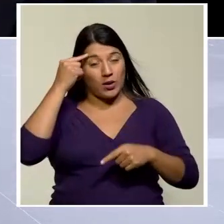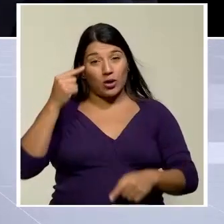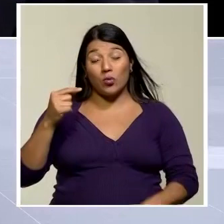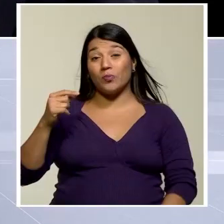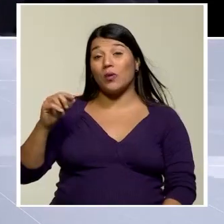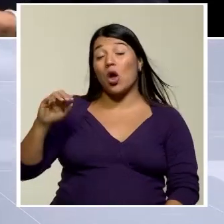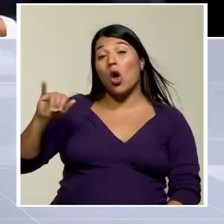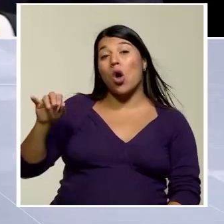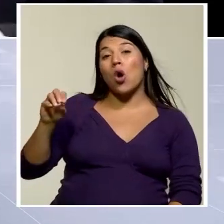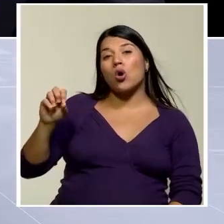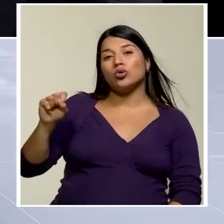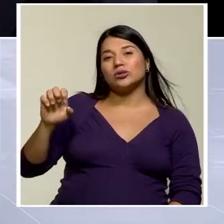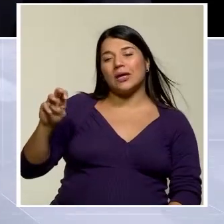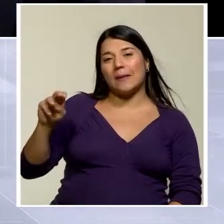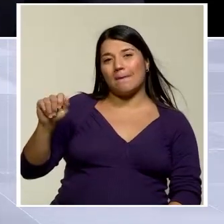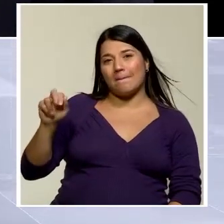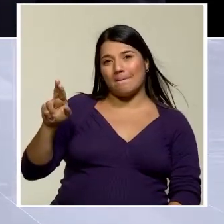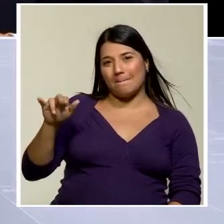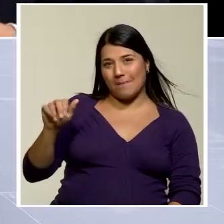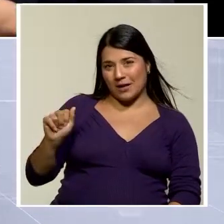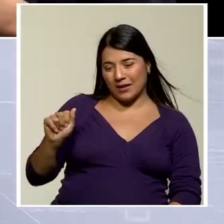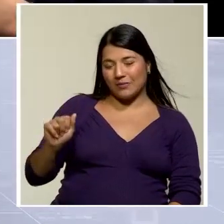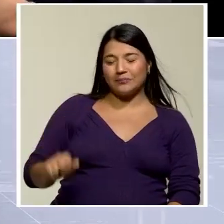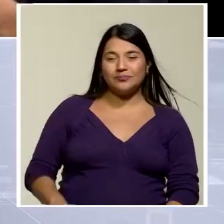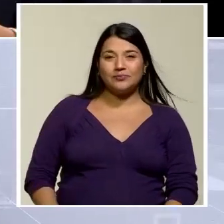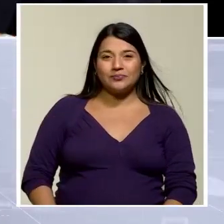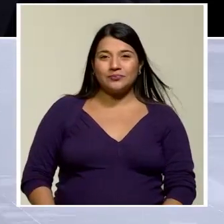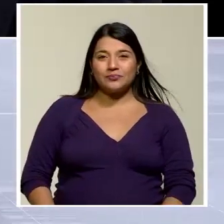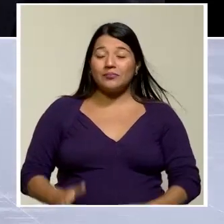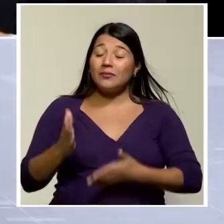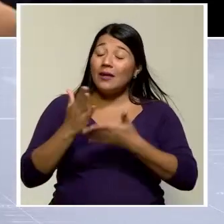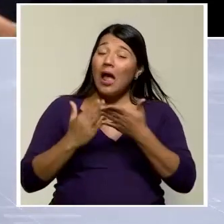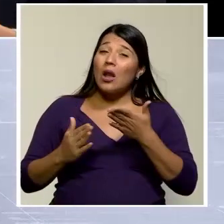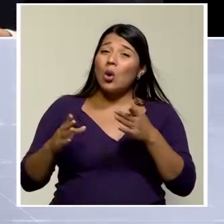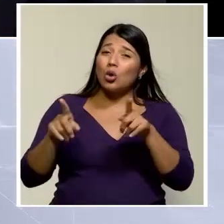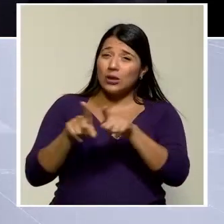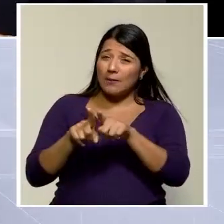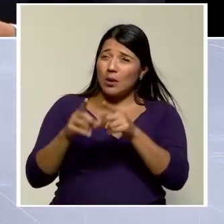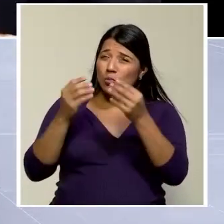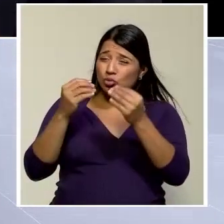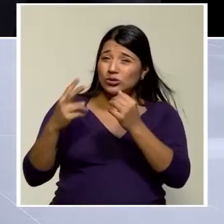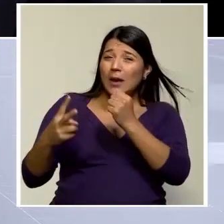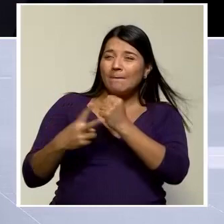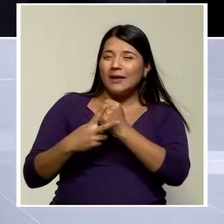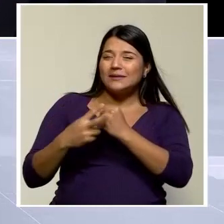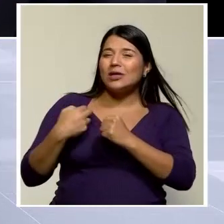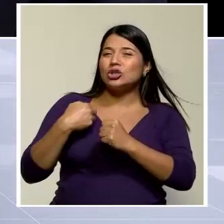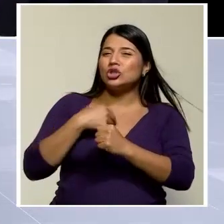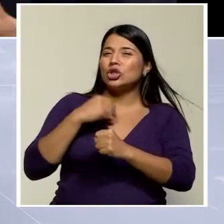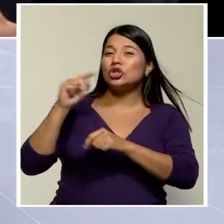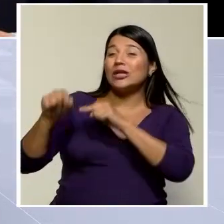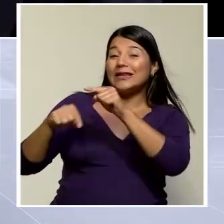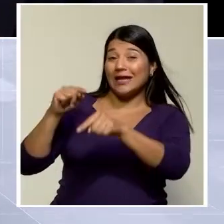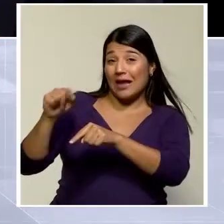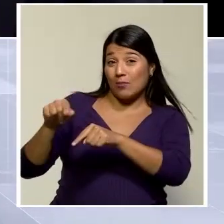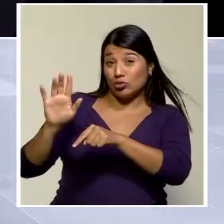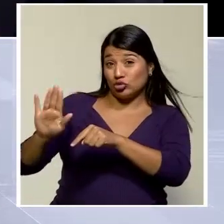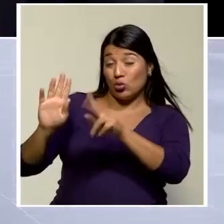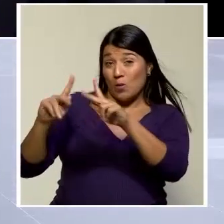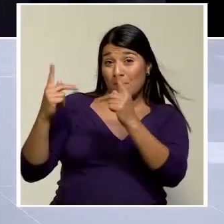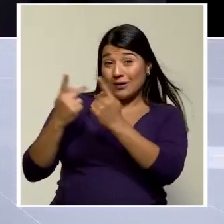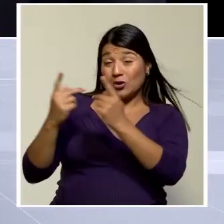María, uno de los elementos que también muchas veces se le critica al Frente Amplio es